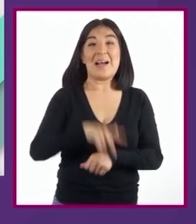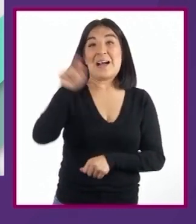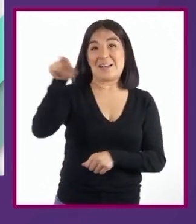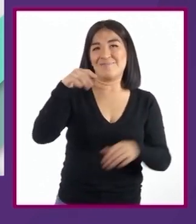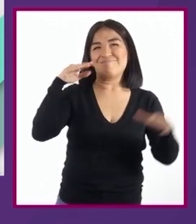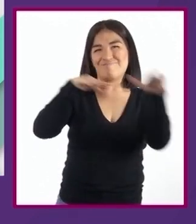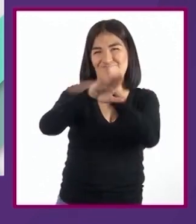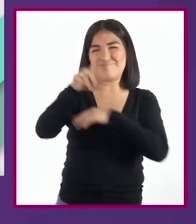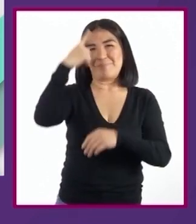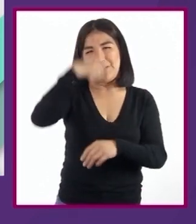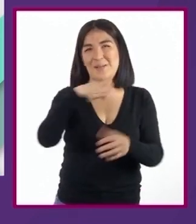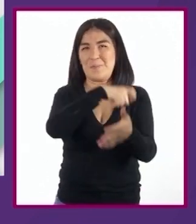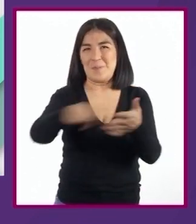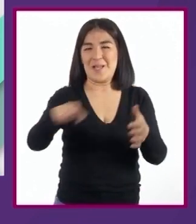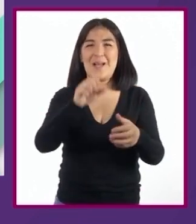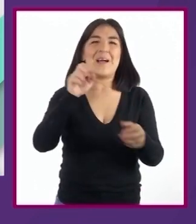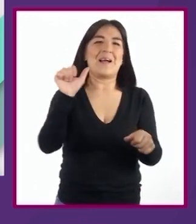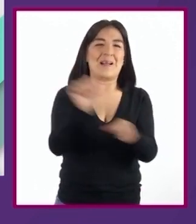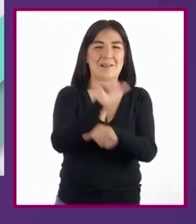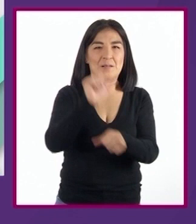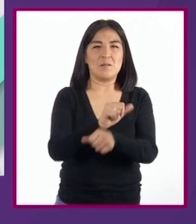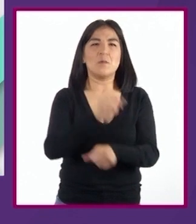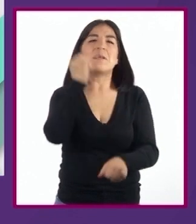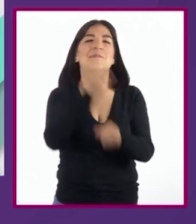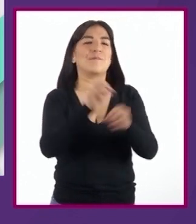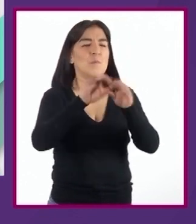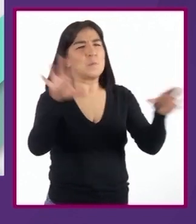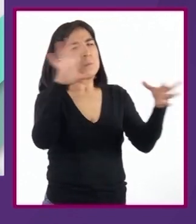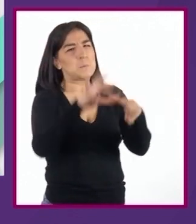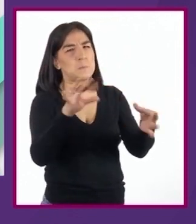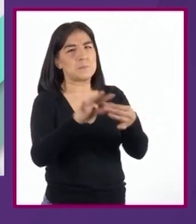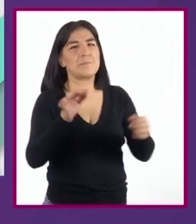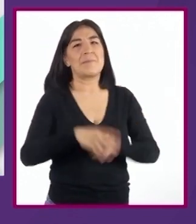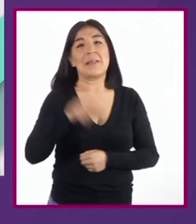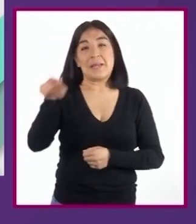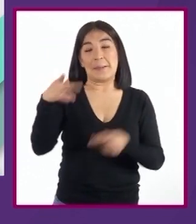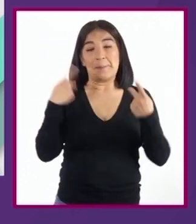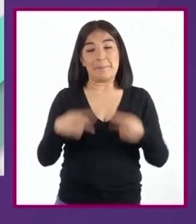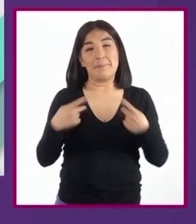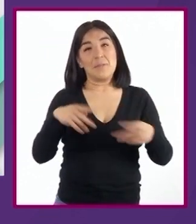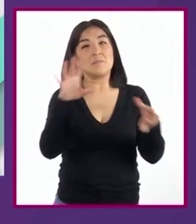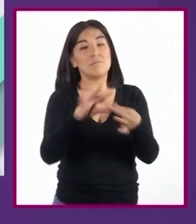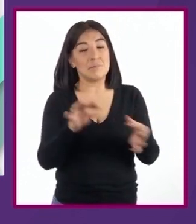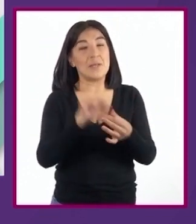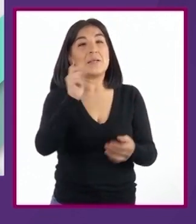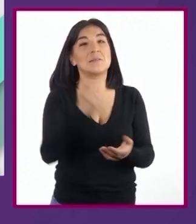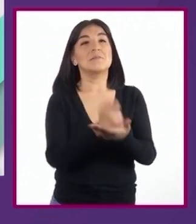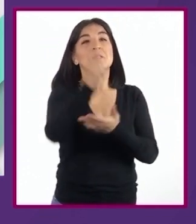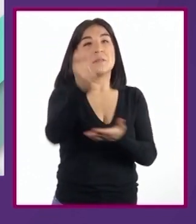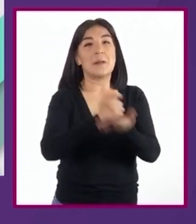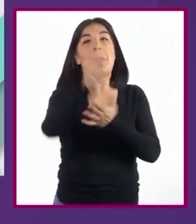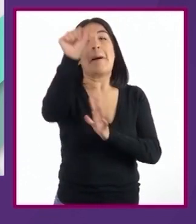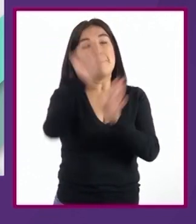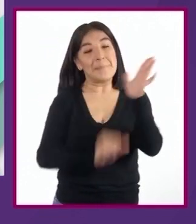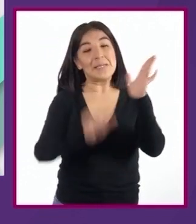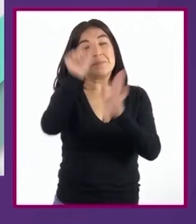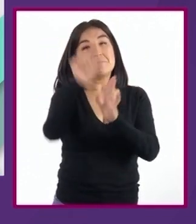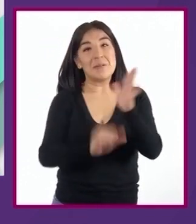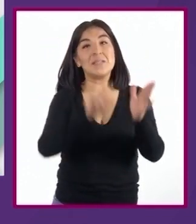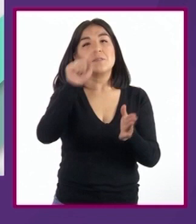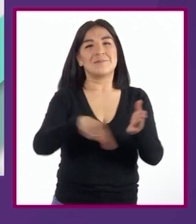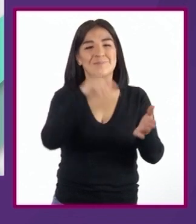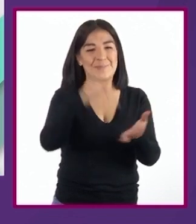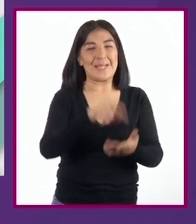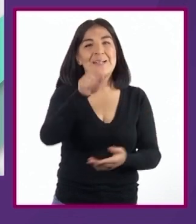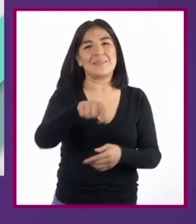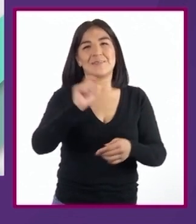autos le brindaron la siguiente información. El empleado realiza registros mensuales de las unidades vendidas